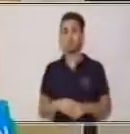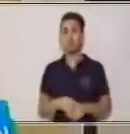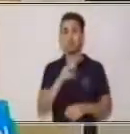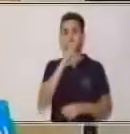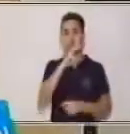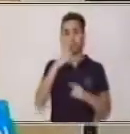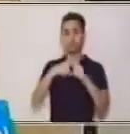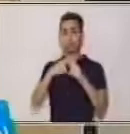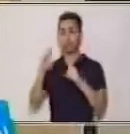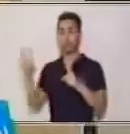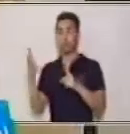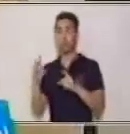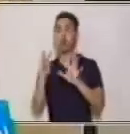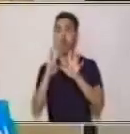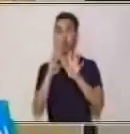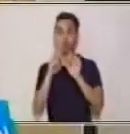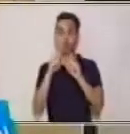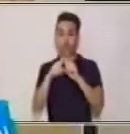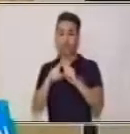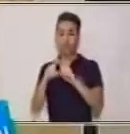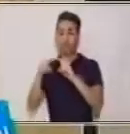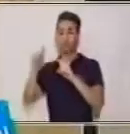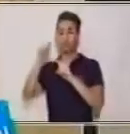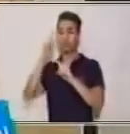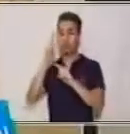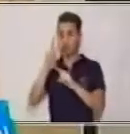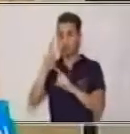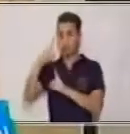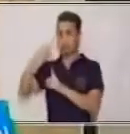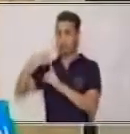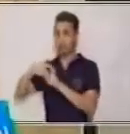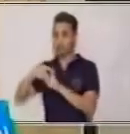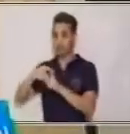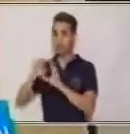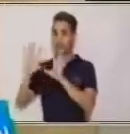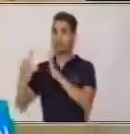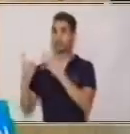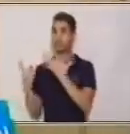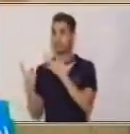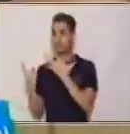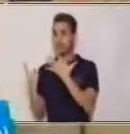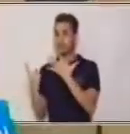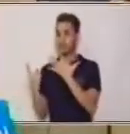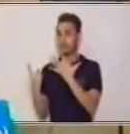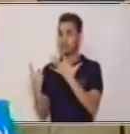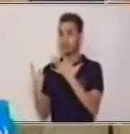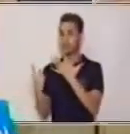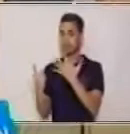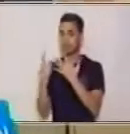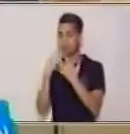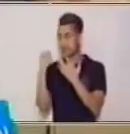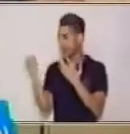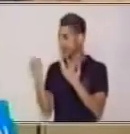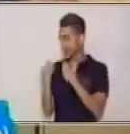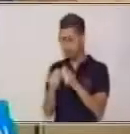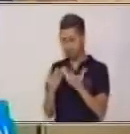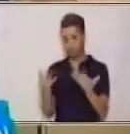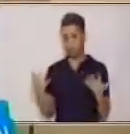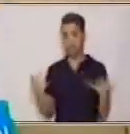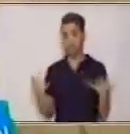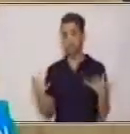8, X al cuadrado, más 16. Si usted se da cuenta, en ese